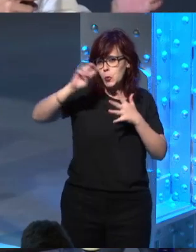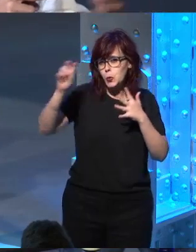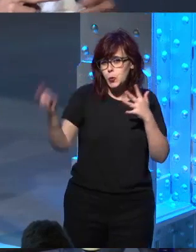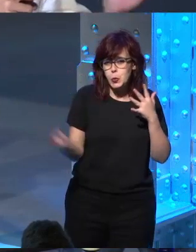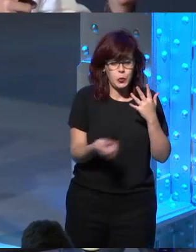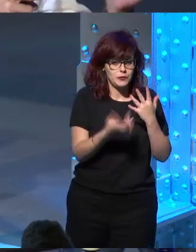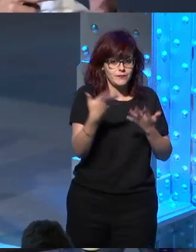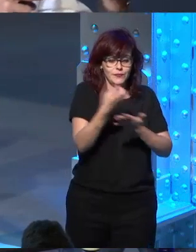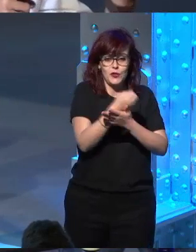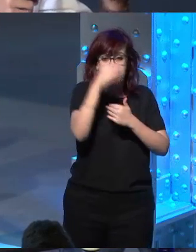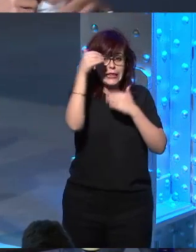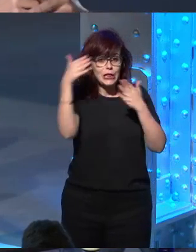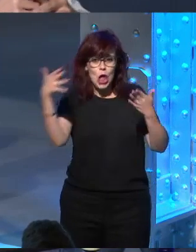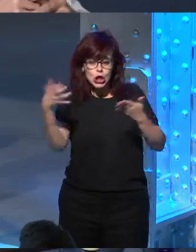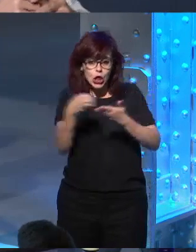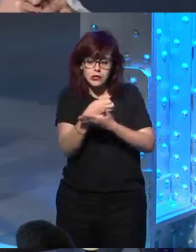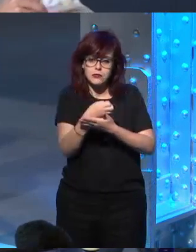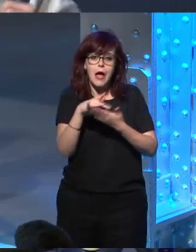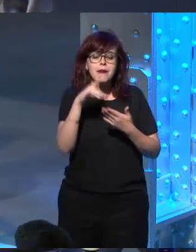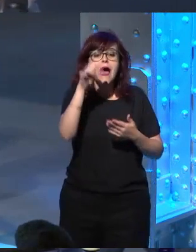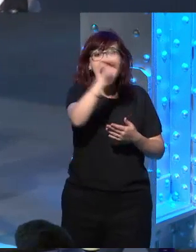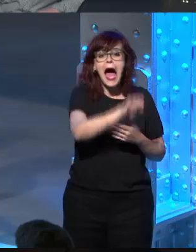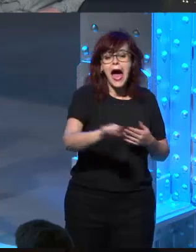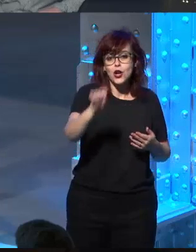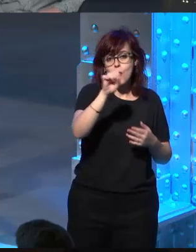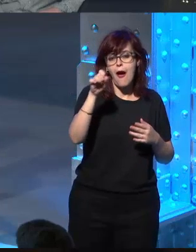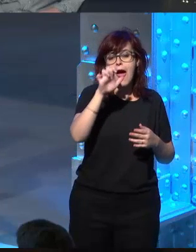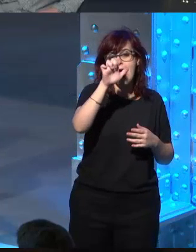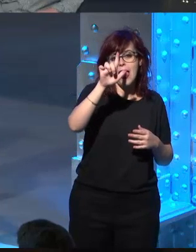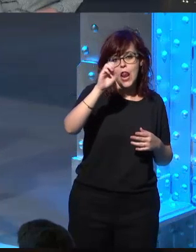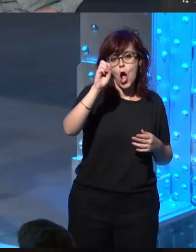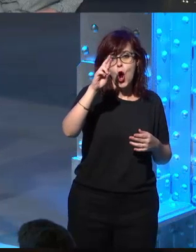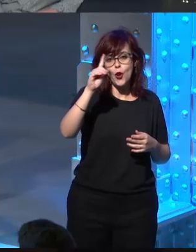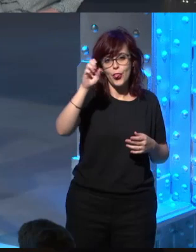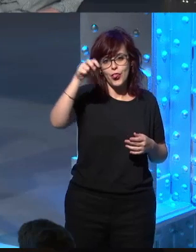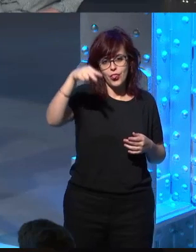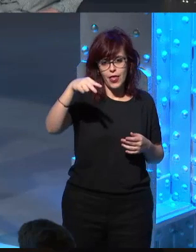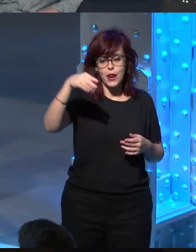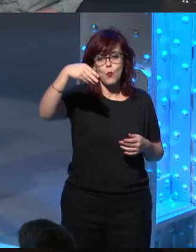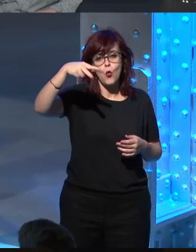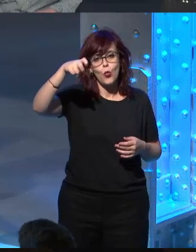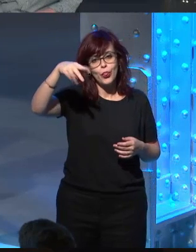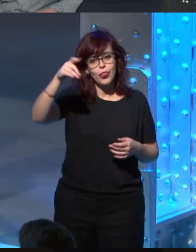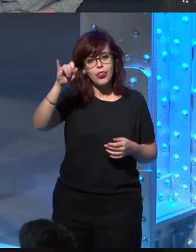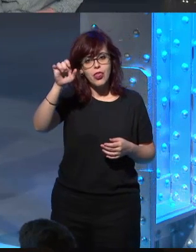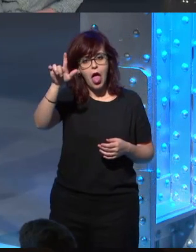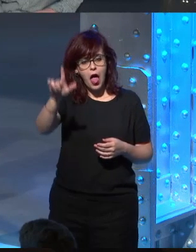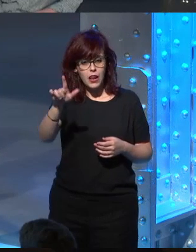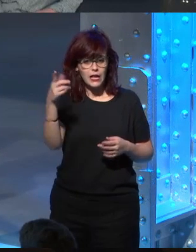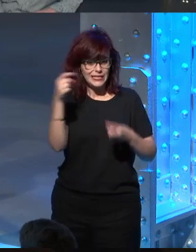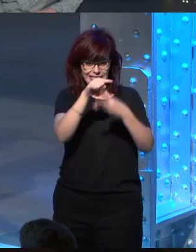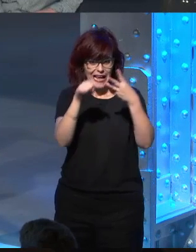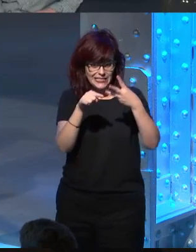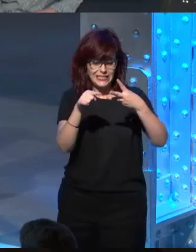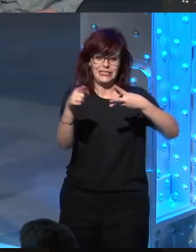estar pendiente de todas y bueno, luego la página En Twitter web. somos @elordenmundial, en Facebook somos facebook.com/elordenmundial y en Instagram creo que también